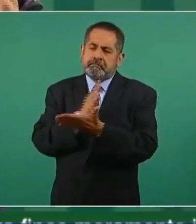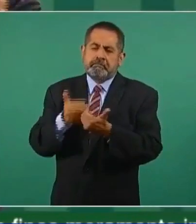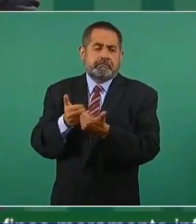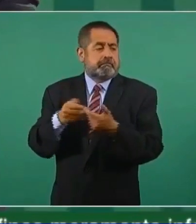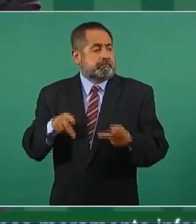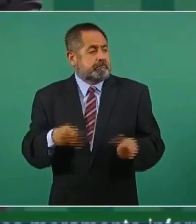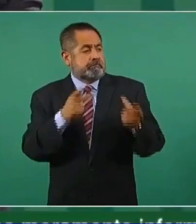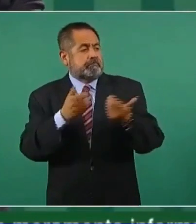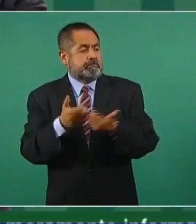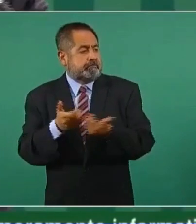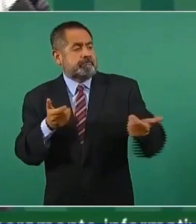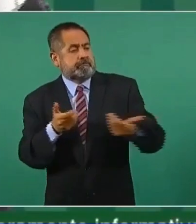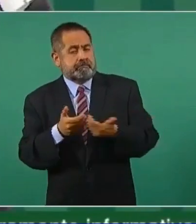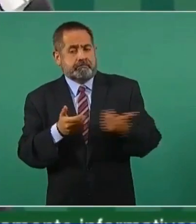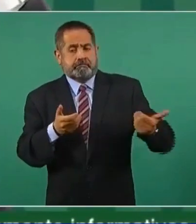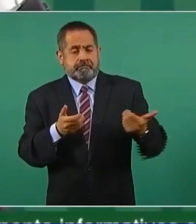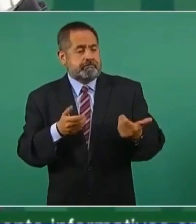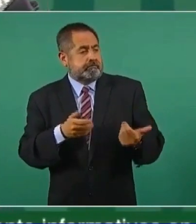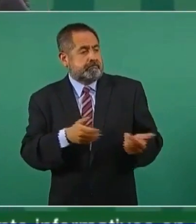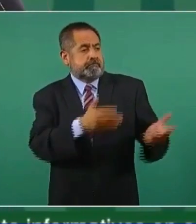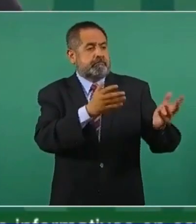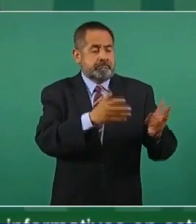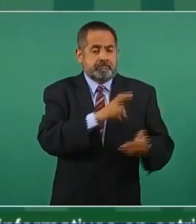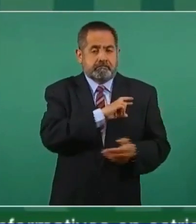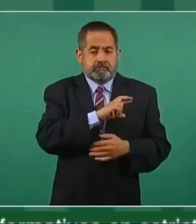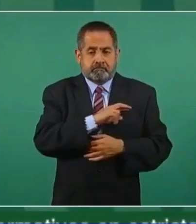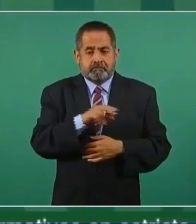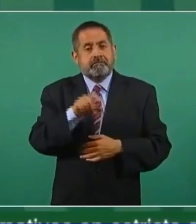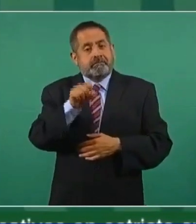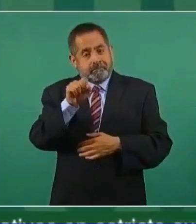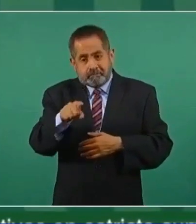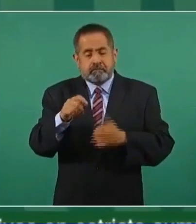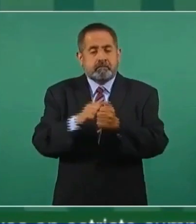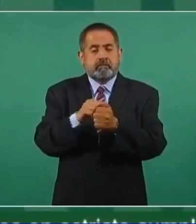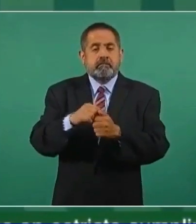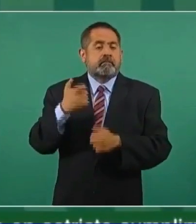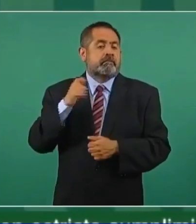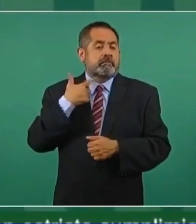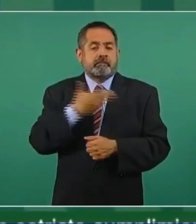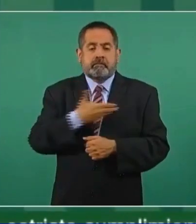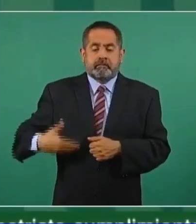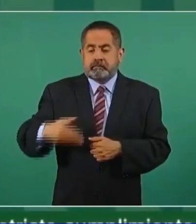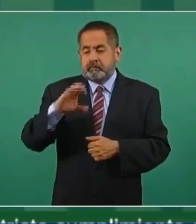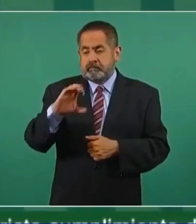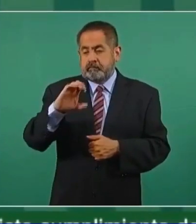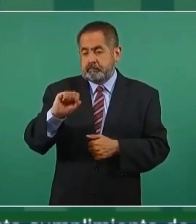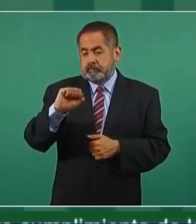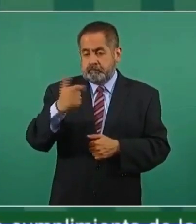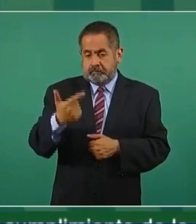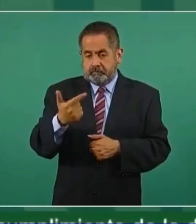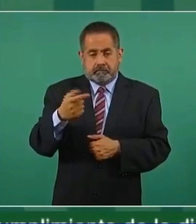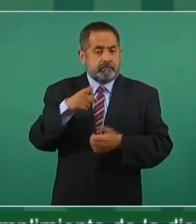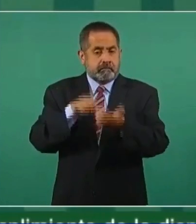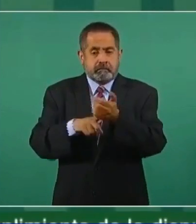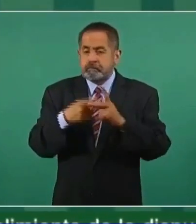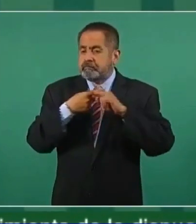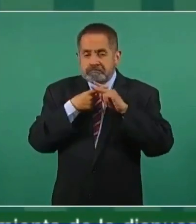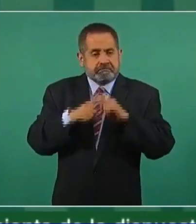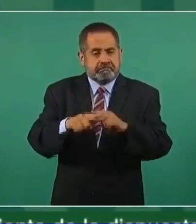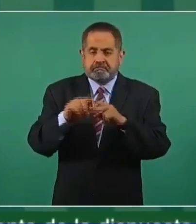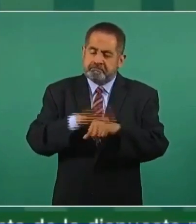Con la llegada de Carlos Salinas se profundiza la política neoliberal y